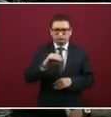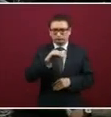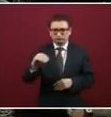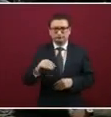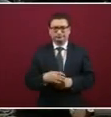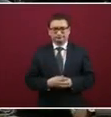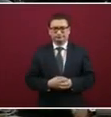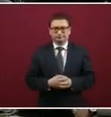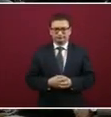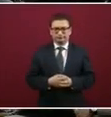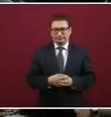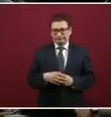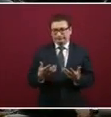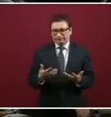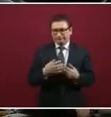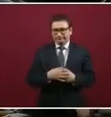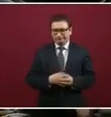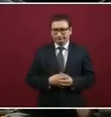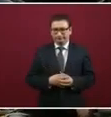O sea, no solo